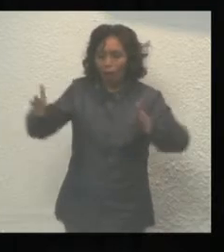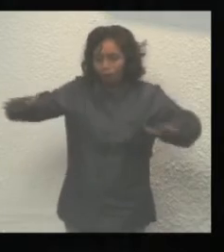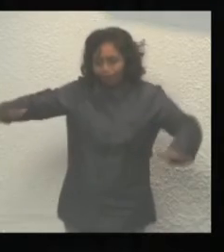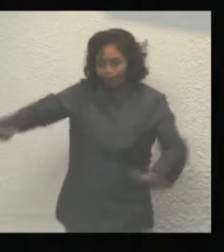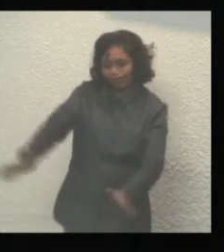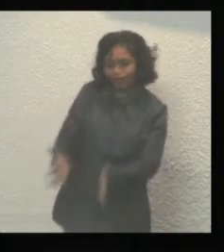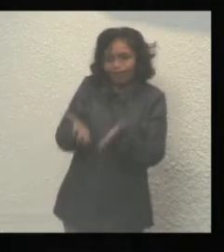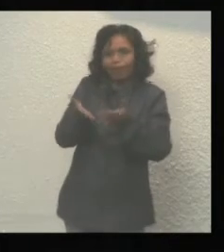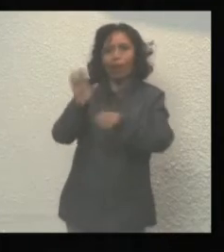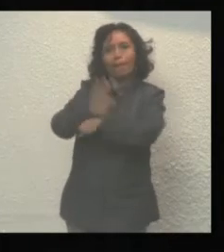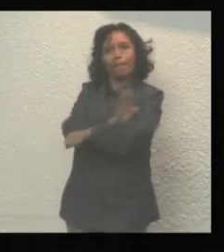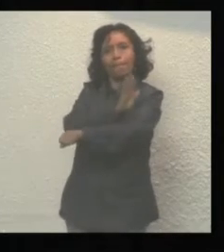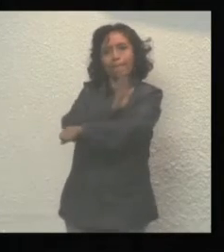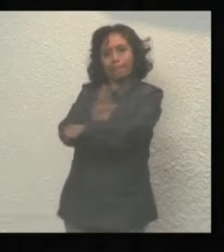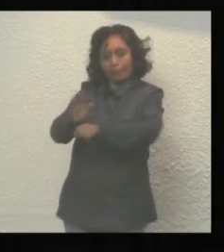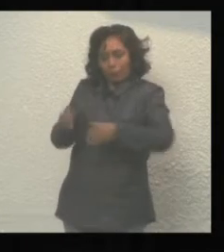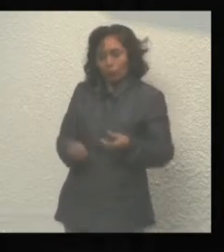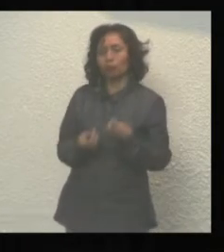mayor bienestar.